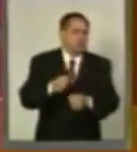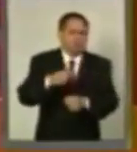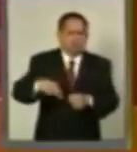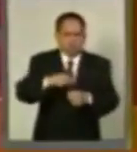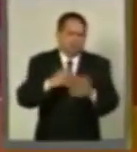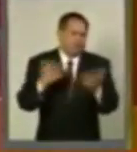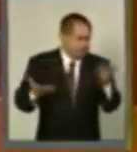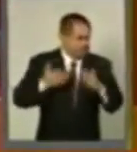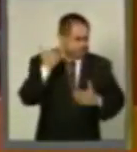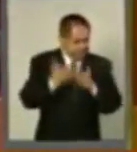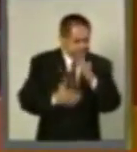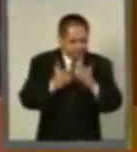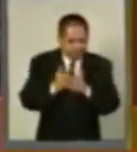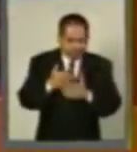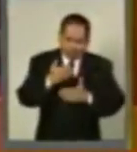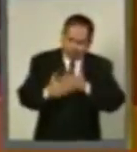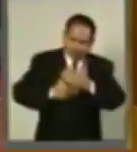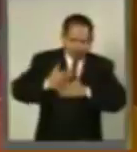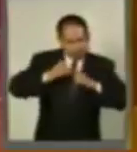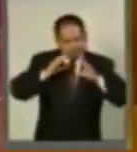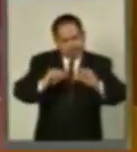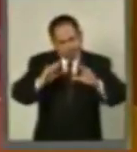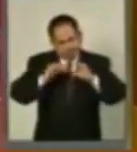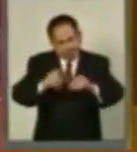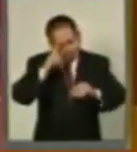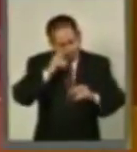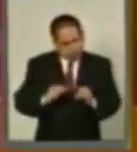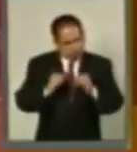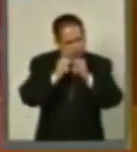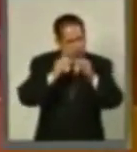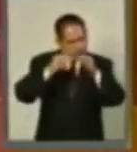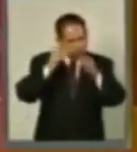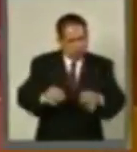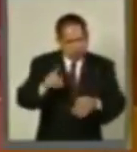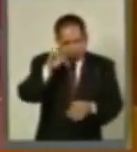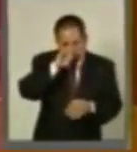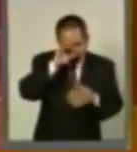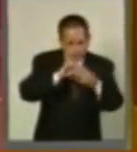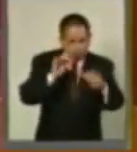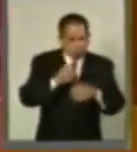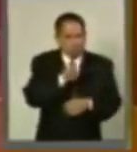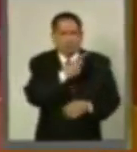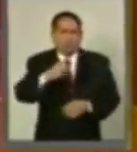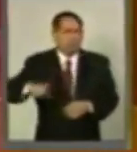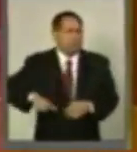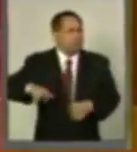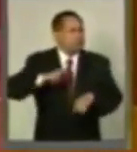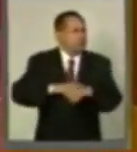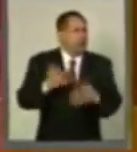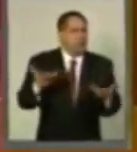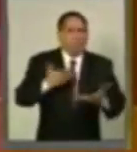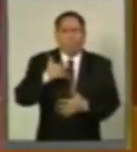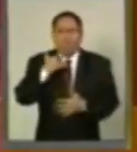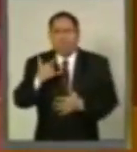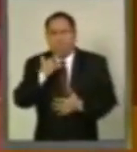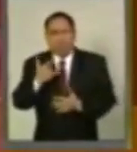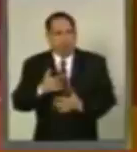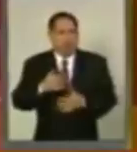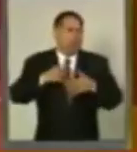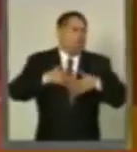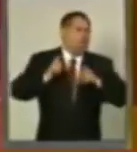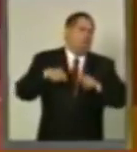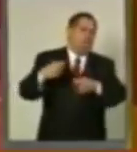efectivamente falta el desarrollo de capacidades institucionales por gobernadores ociosos que prefieren llamar al